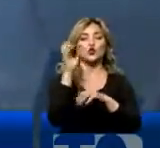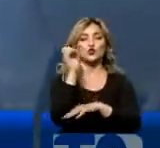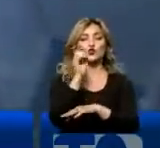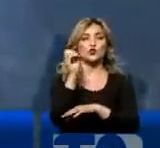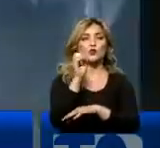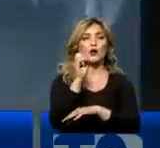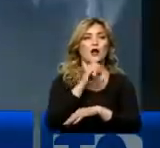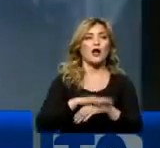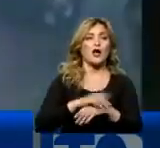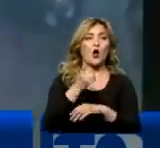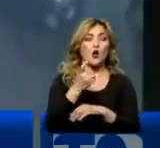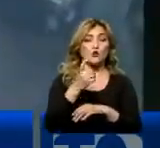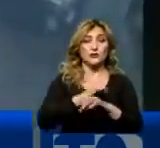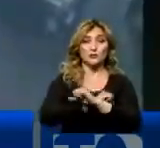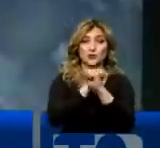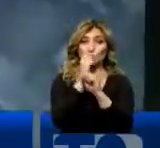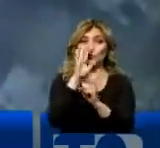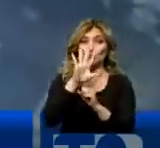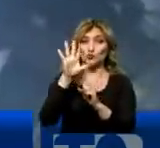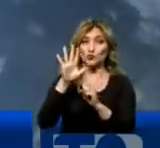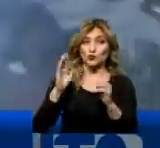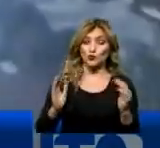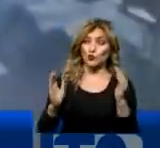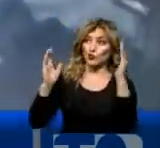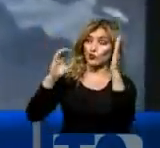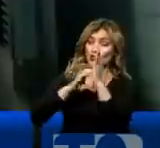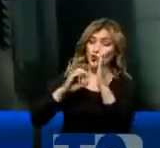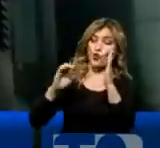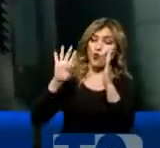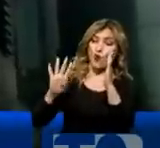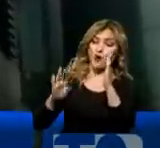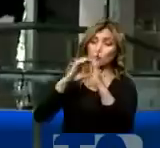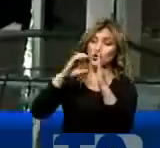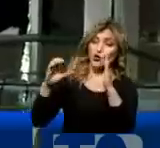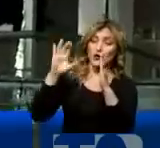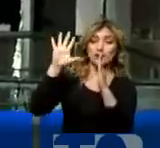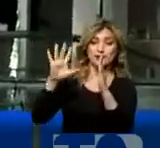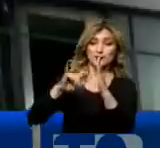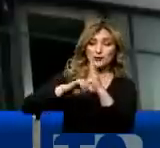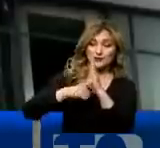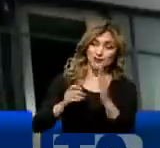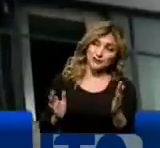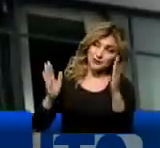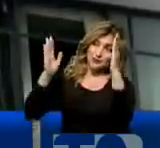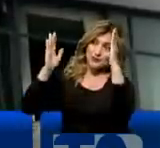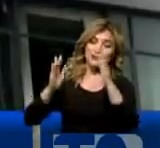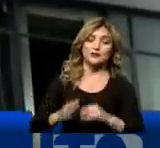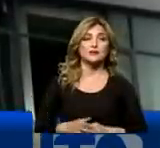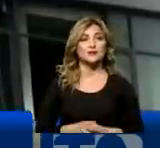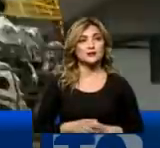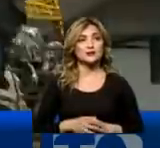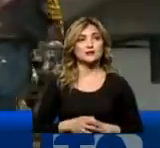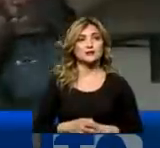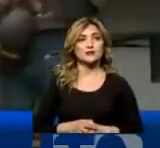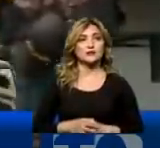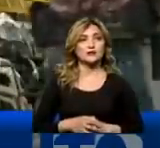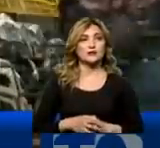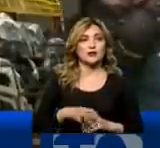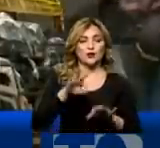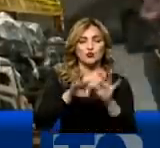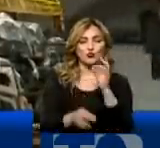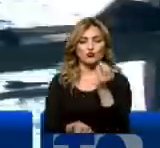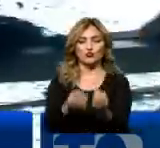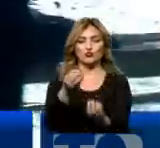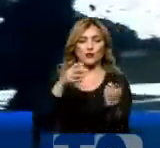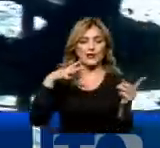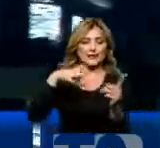11 horas 55 en el cuarto, quinto y sexto piso de la Contraloría General del Estado, un edificio que se convirtió en blanco